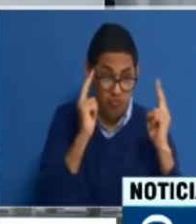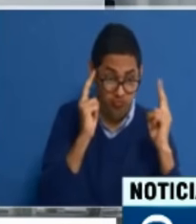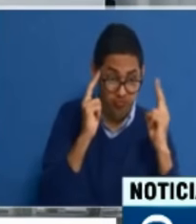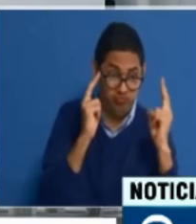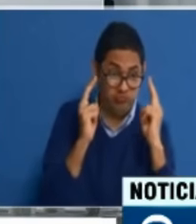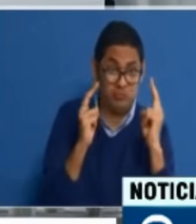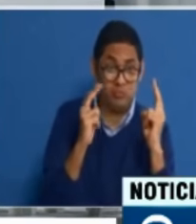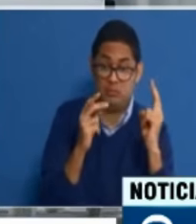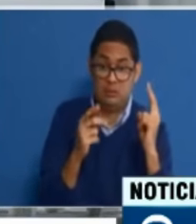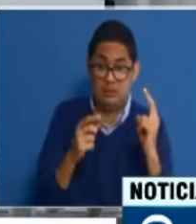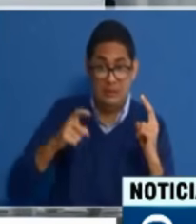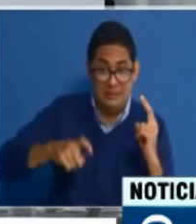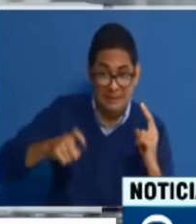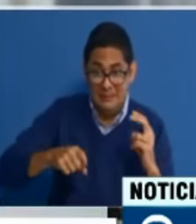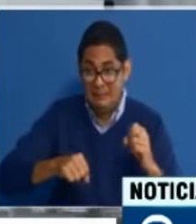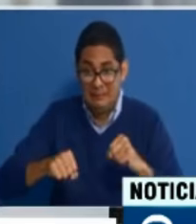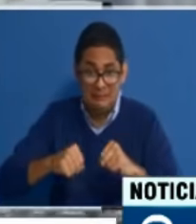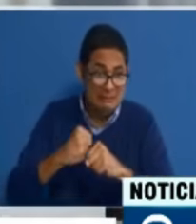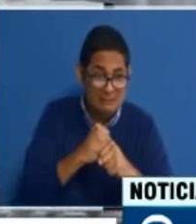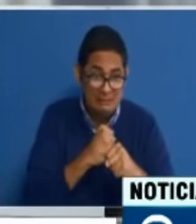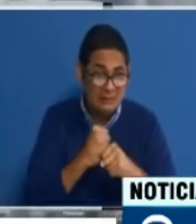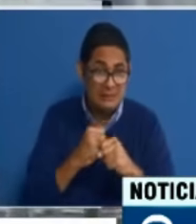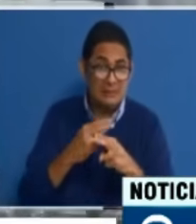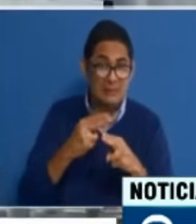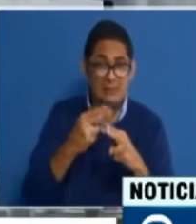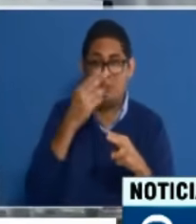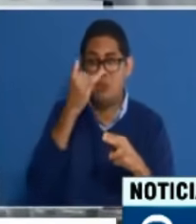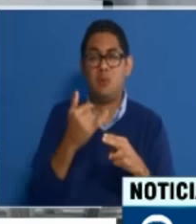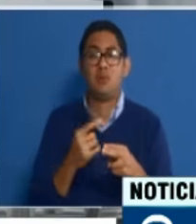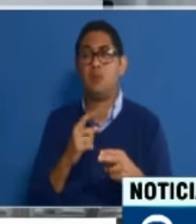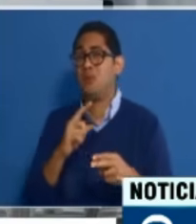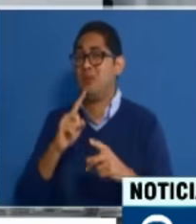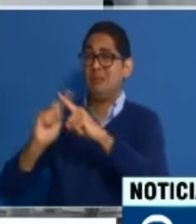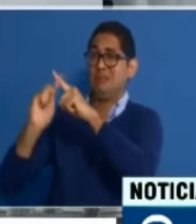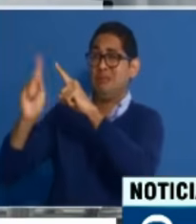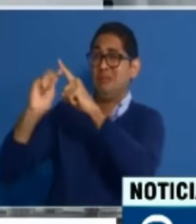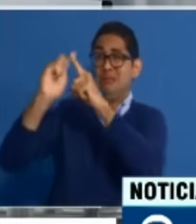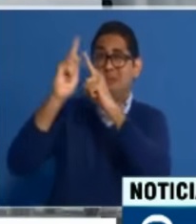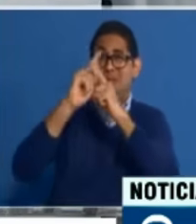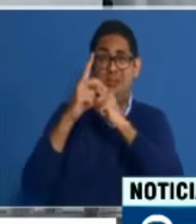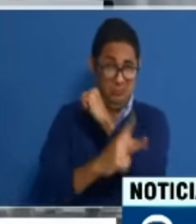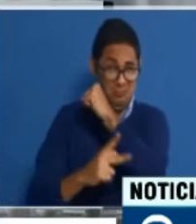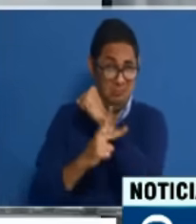que es importante porque estamos hablando de todos los países